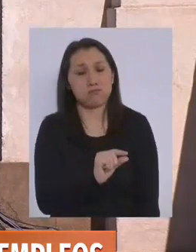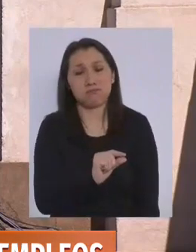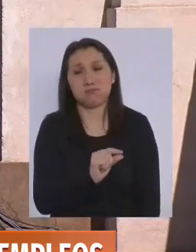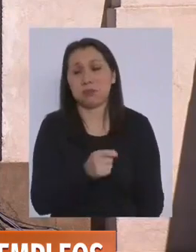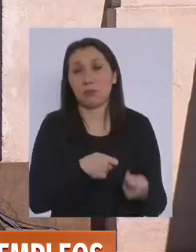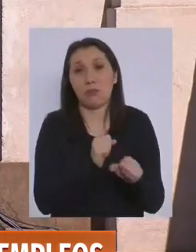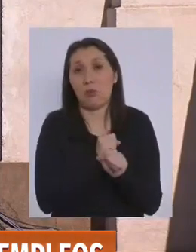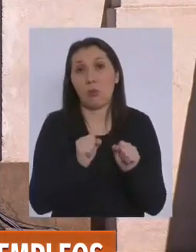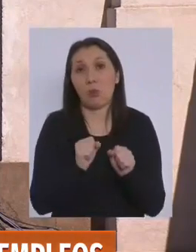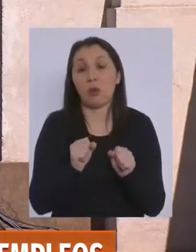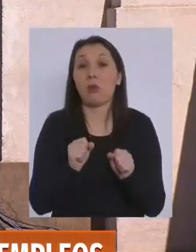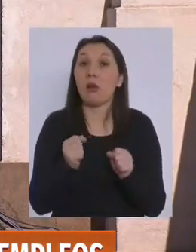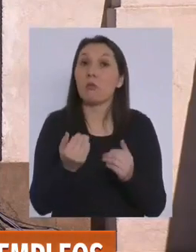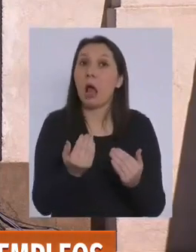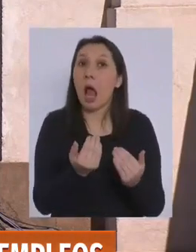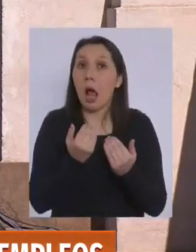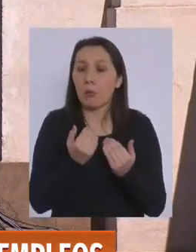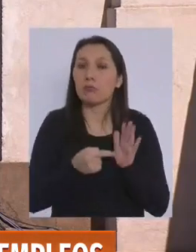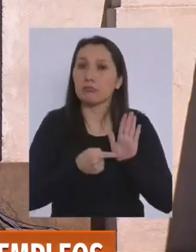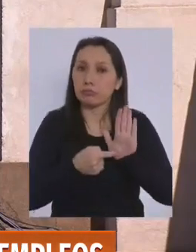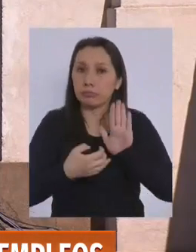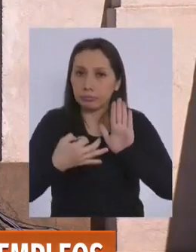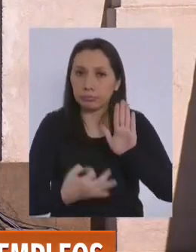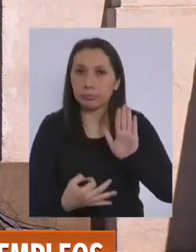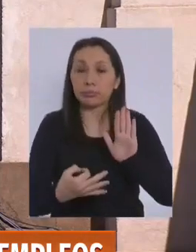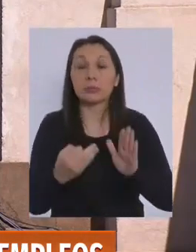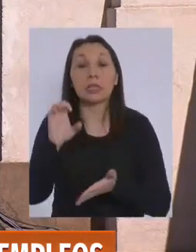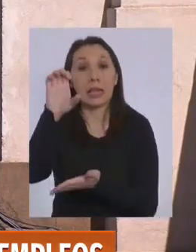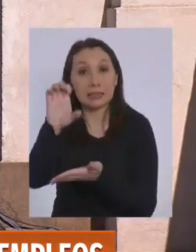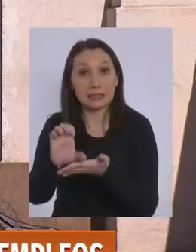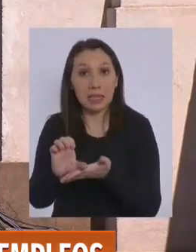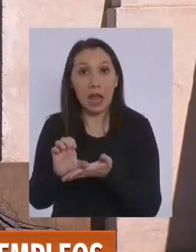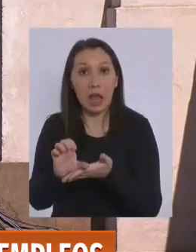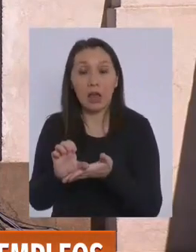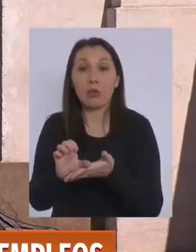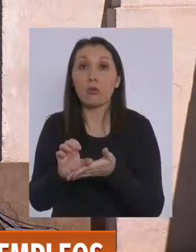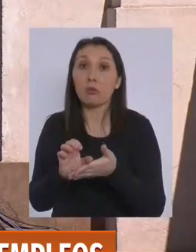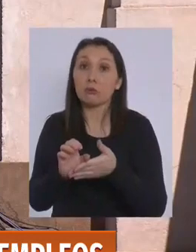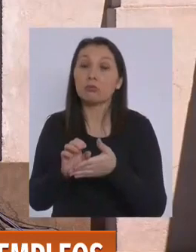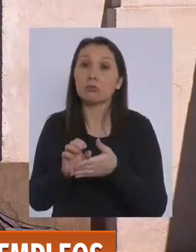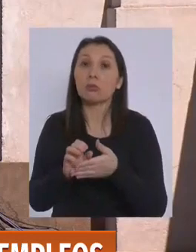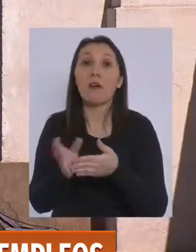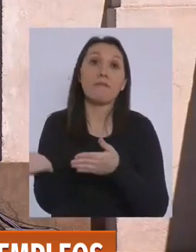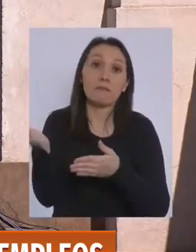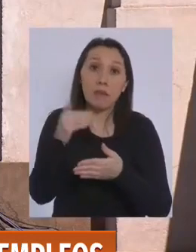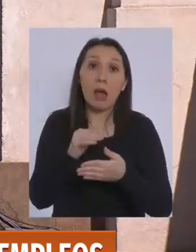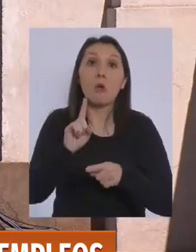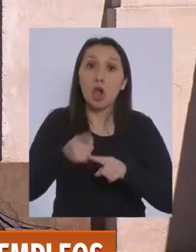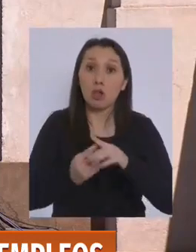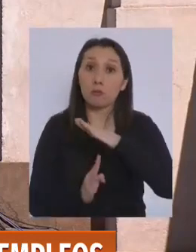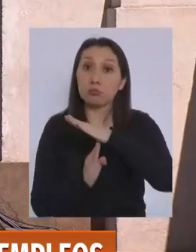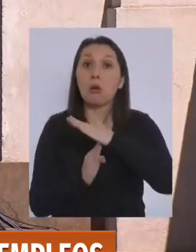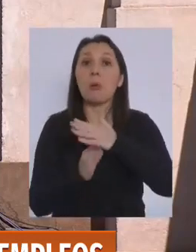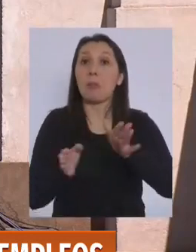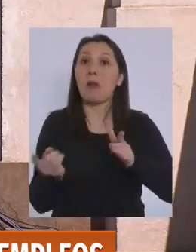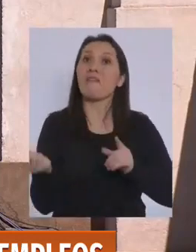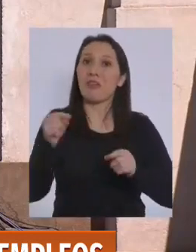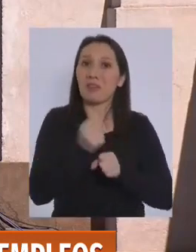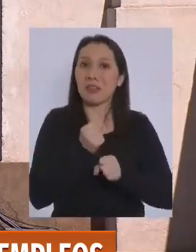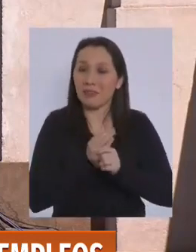partiendo, no me la puedo. Bueno, acá hay una señal concreta en que el Estado, si lo retoma, lo invita a regresar a su función, el Estado le va a